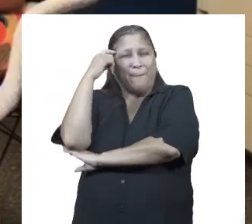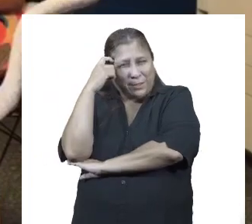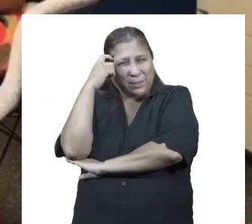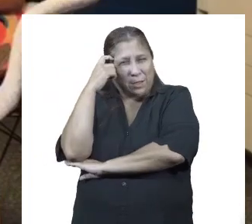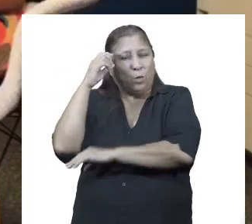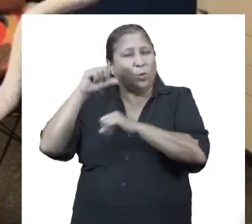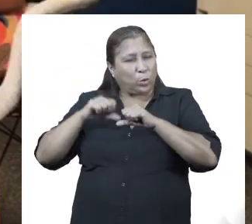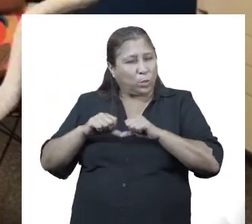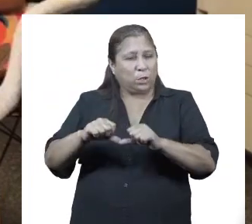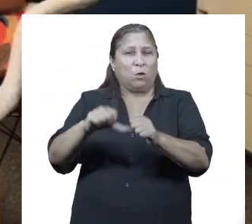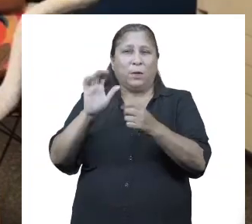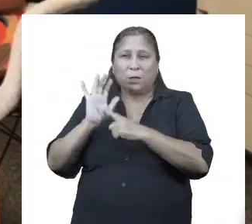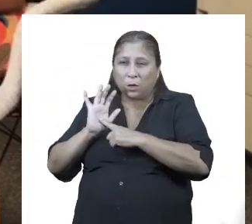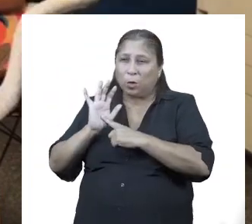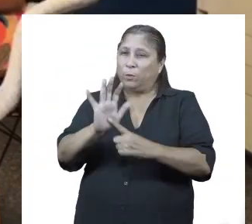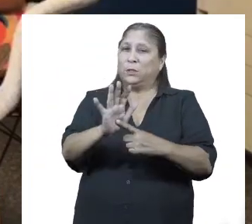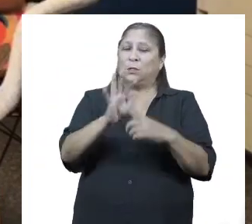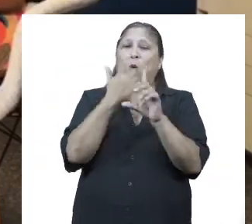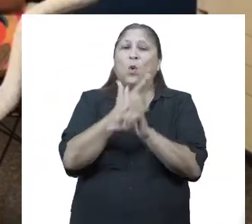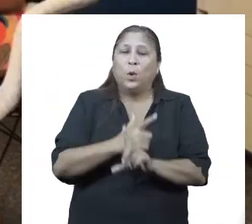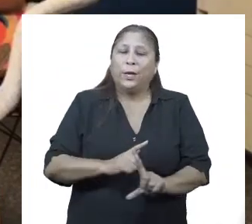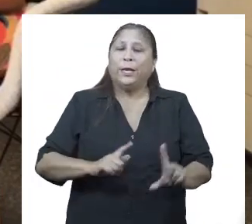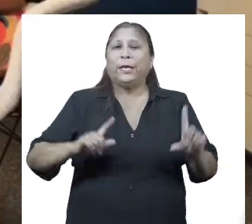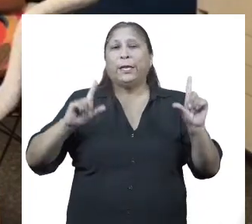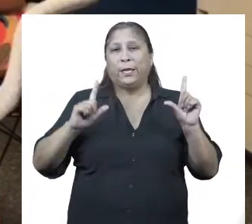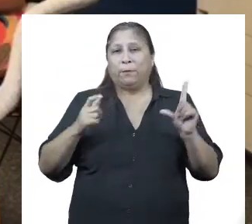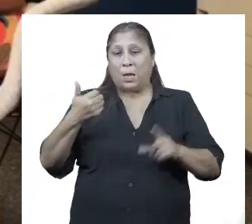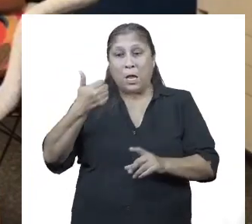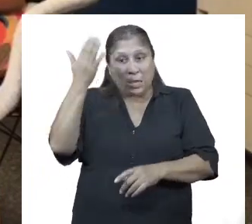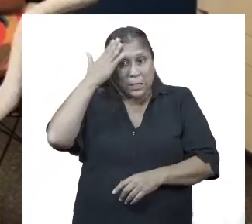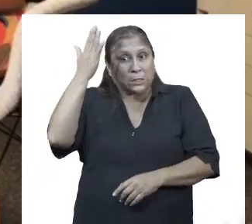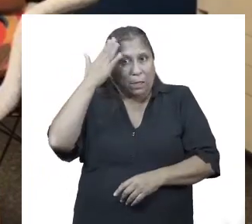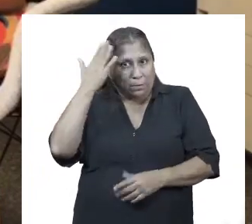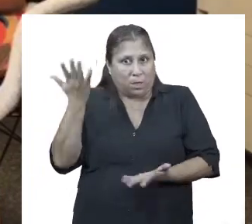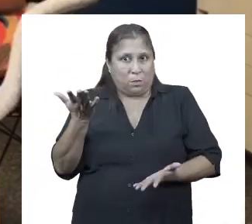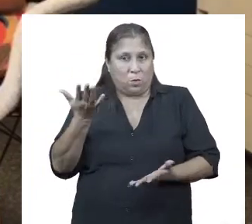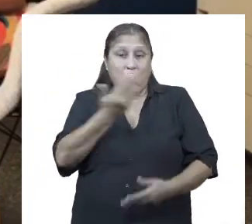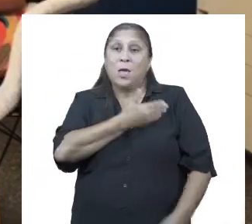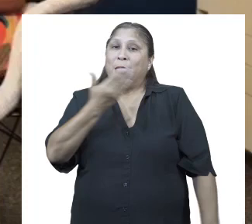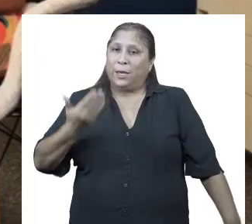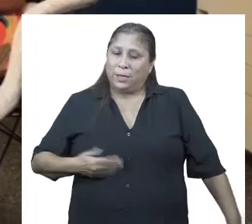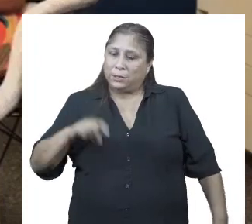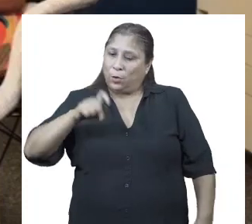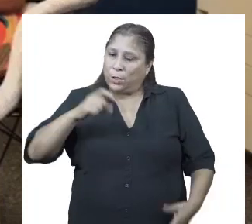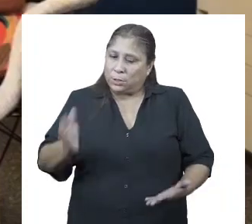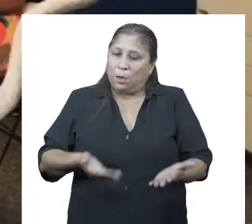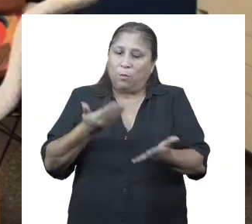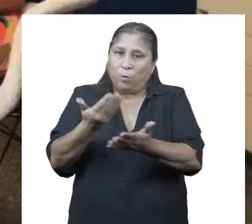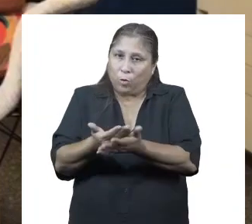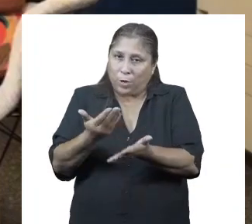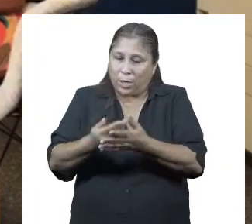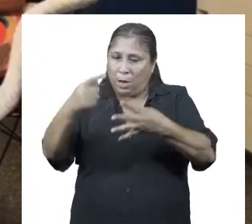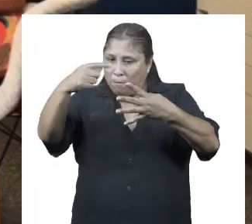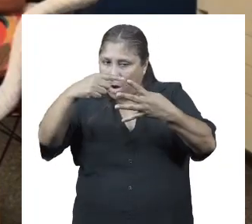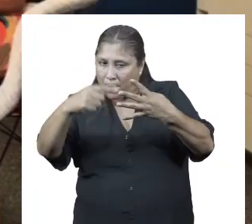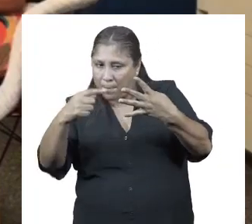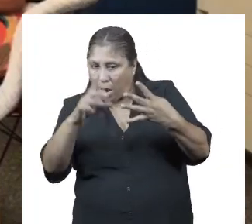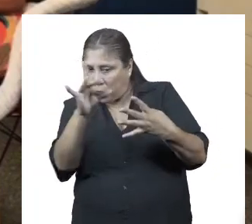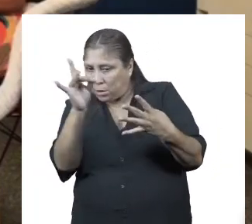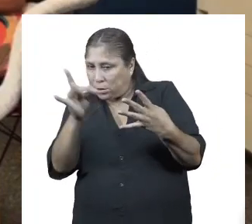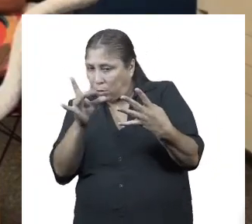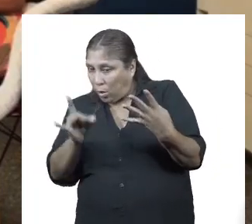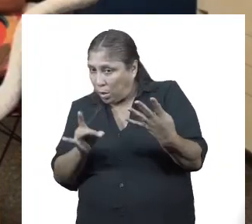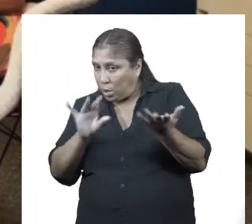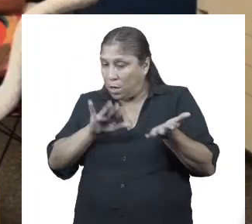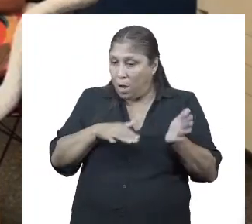manera constante, que lo hayan expresado de manera libre e informada. El Estado también tiene que poner a disposición alternativas.